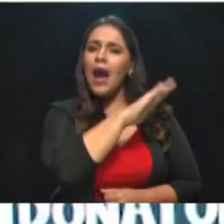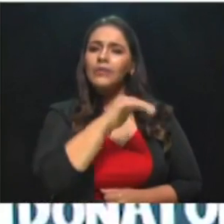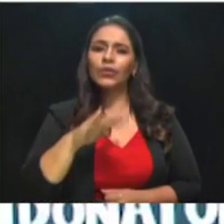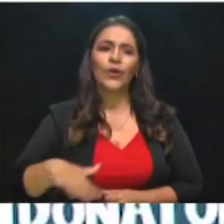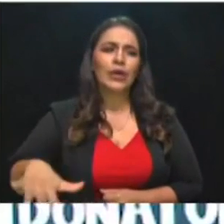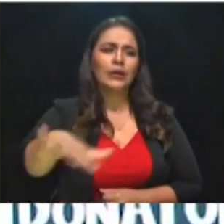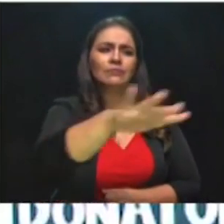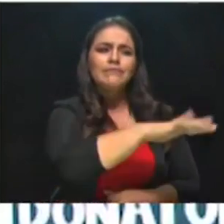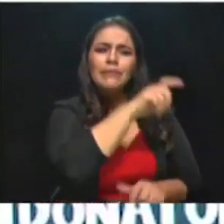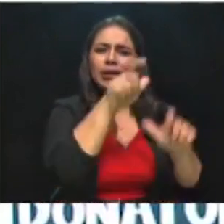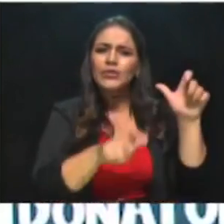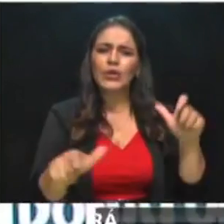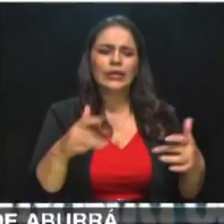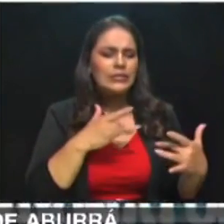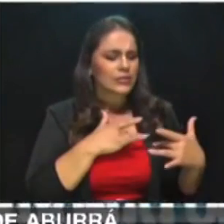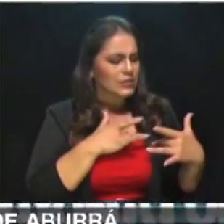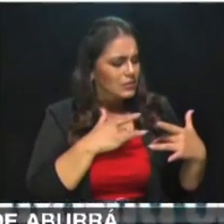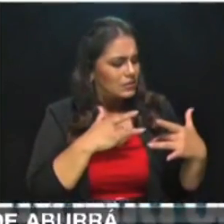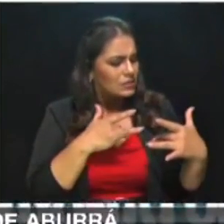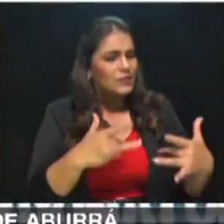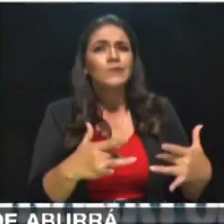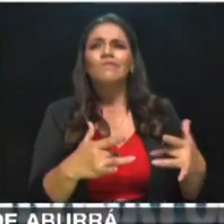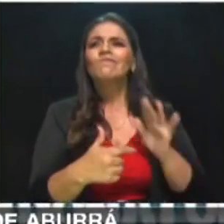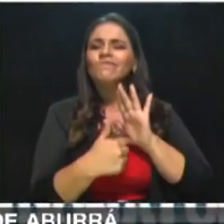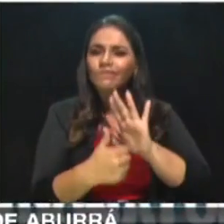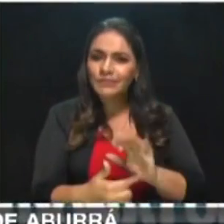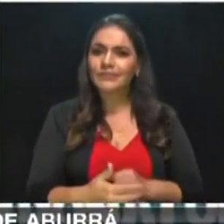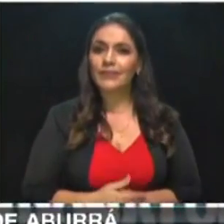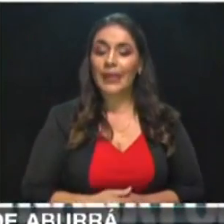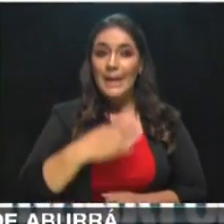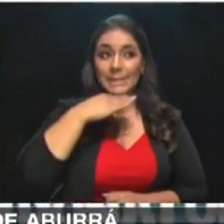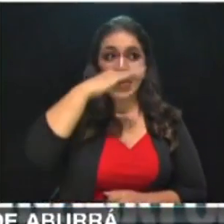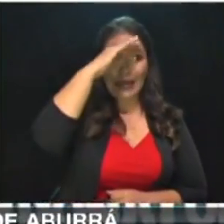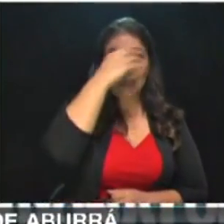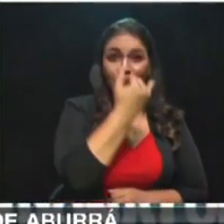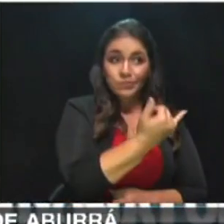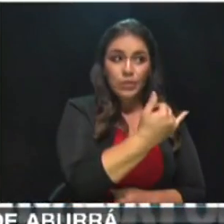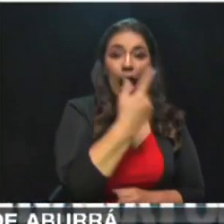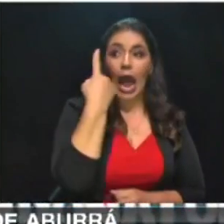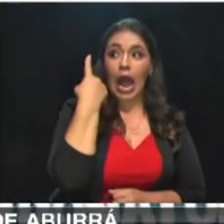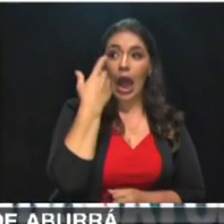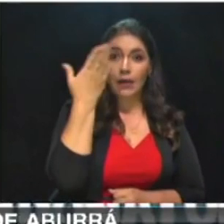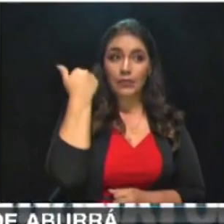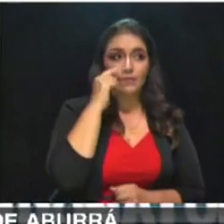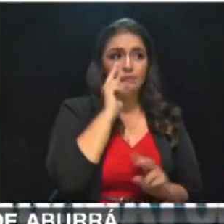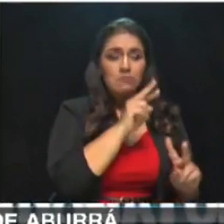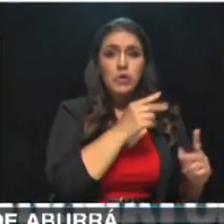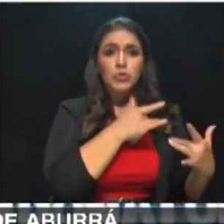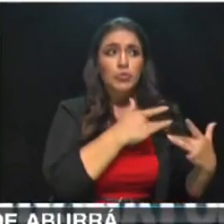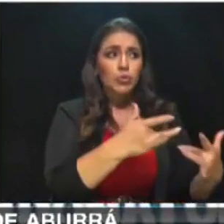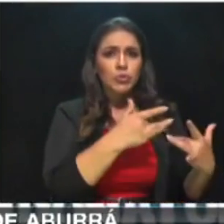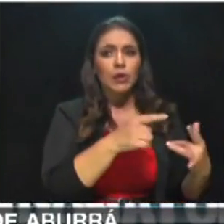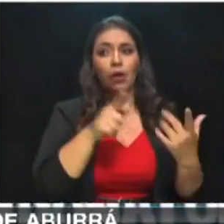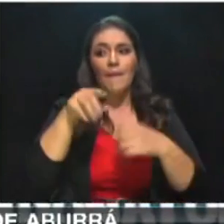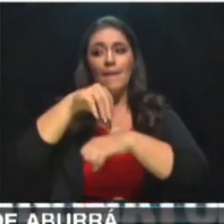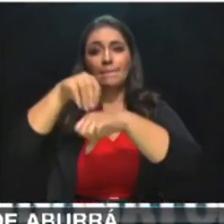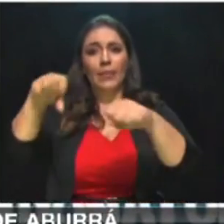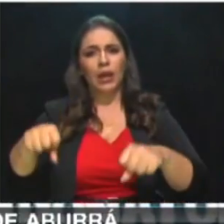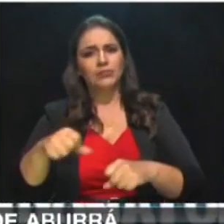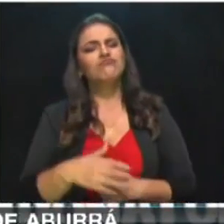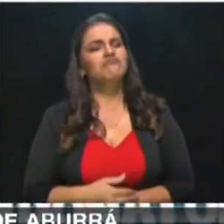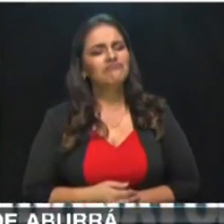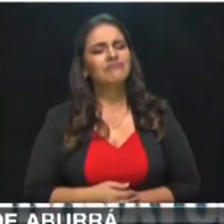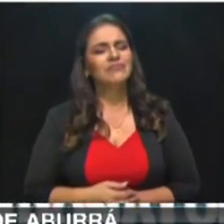a través de Antioquia Solidaria, en Medellín y ahora en Bello. Por eso no dudo